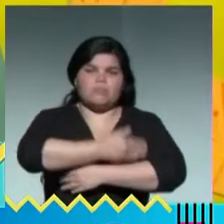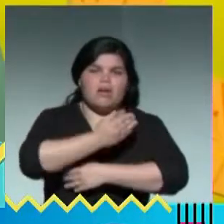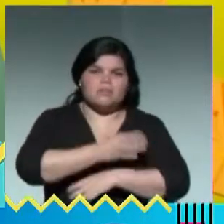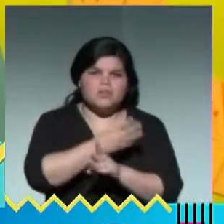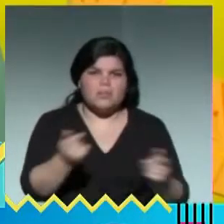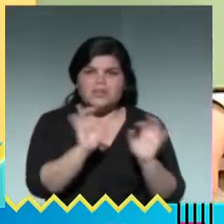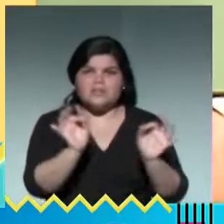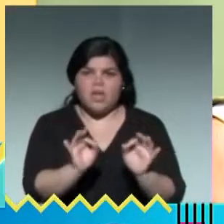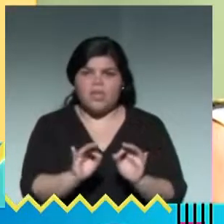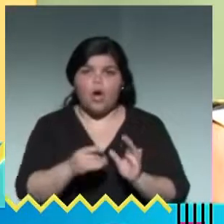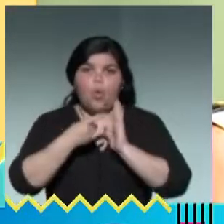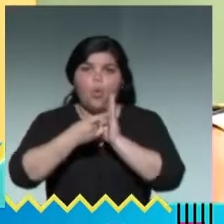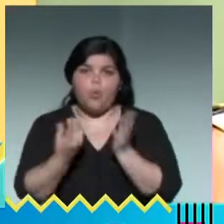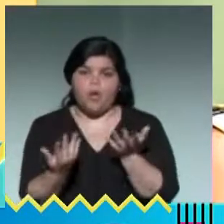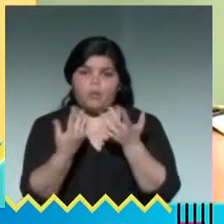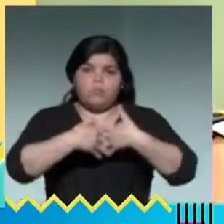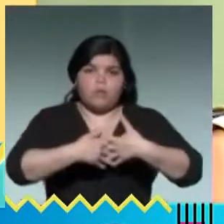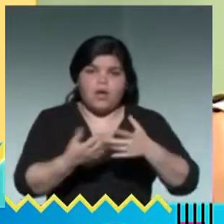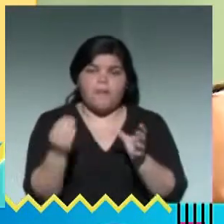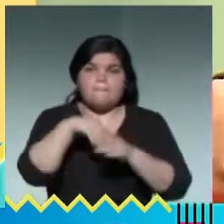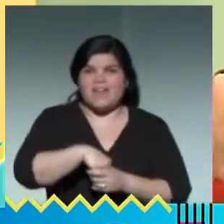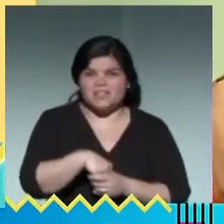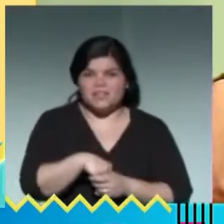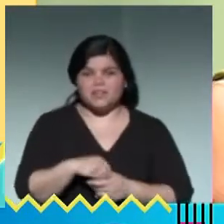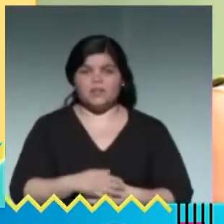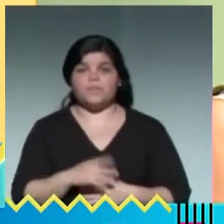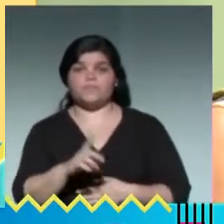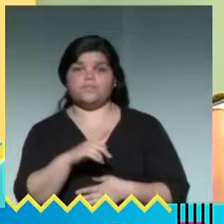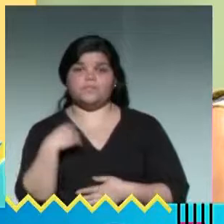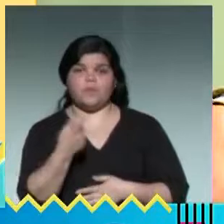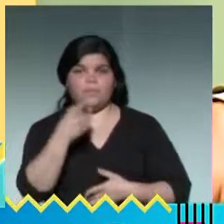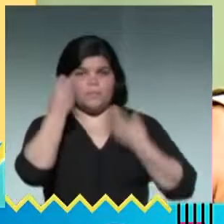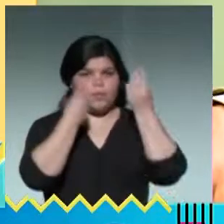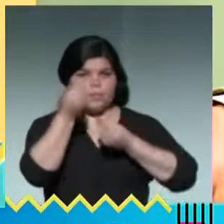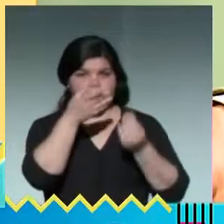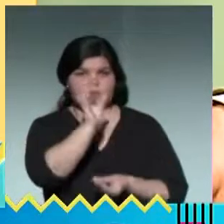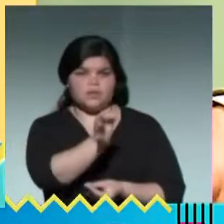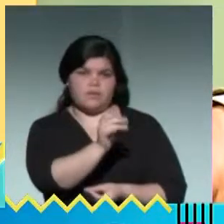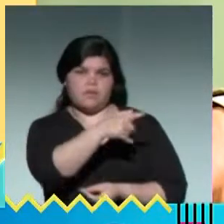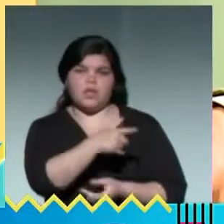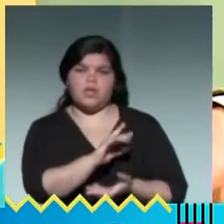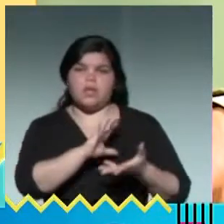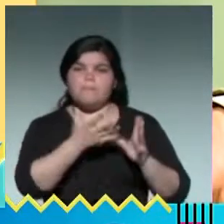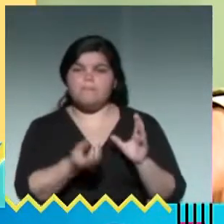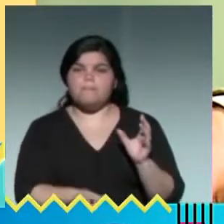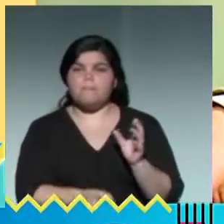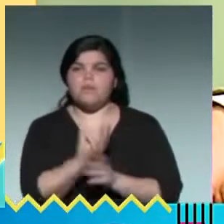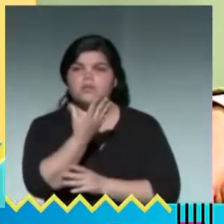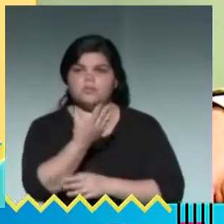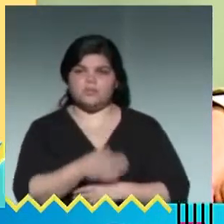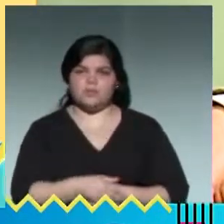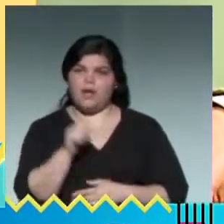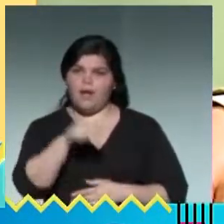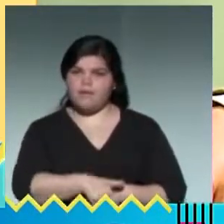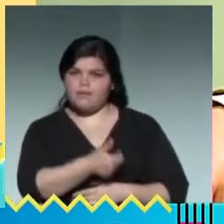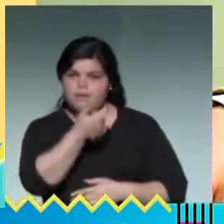la ley con la coyuntura de hoy, la preocupación que tiene el sector respecto a la renovación de los vehículos. Pero ahí también no tenemos que caer en una